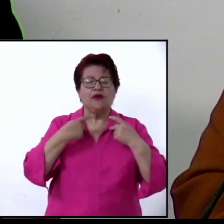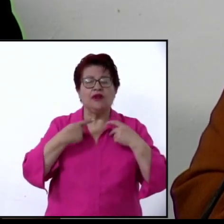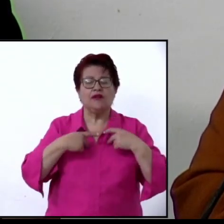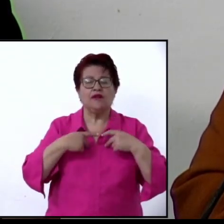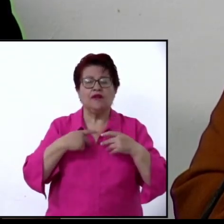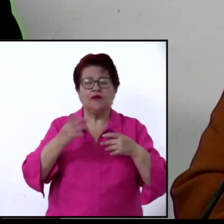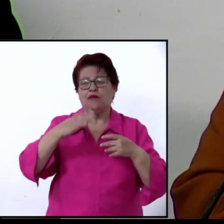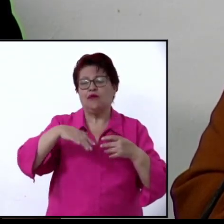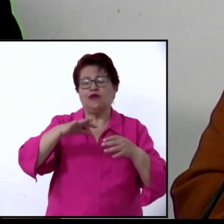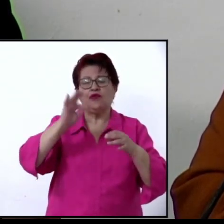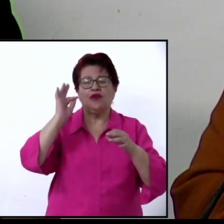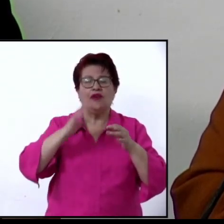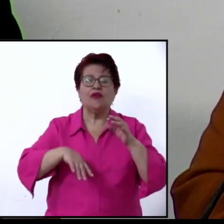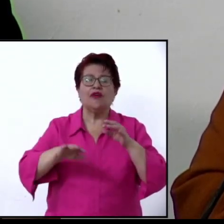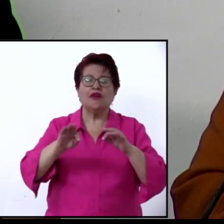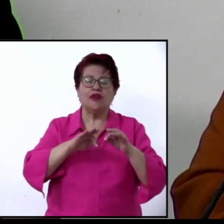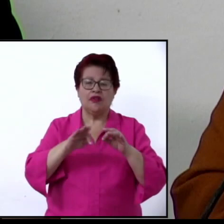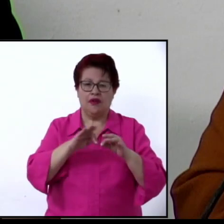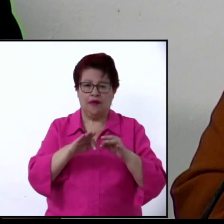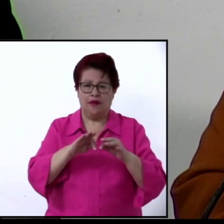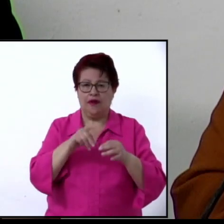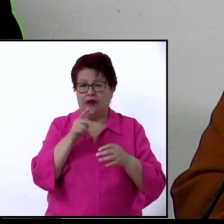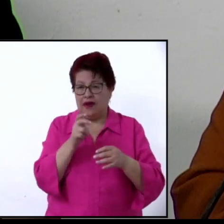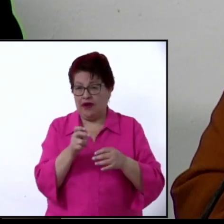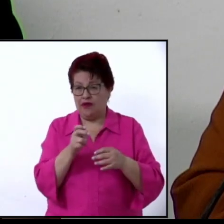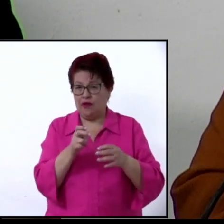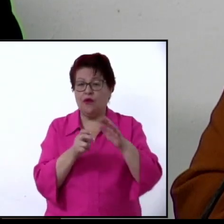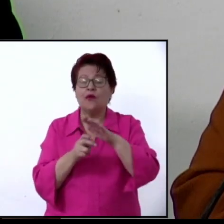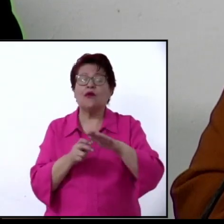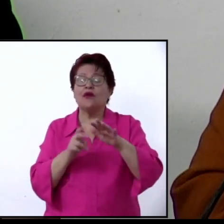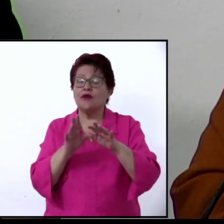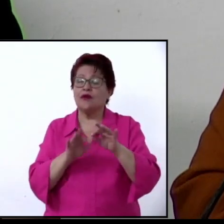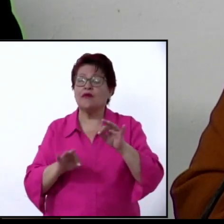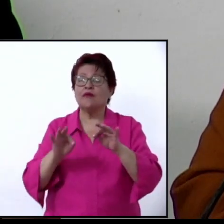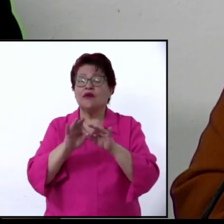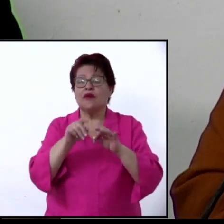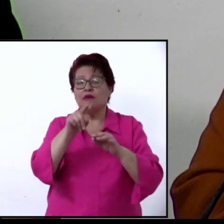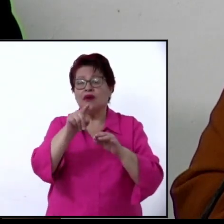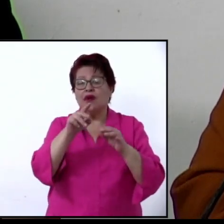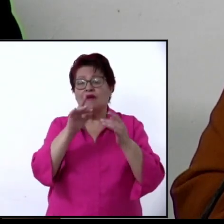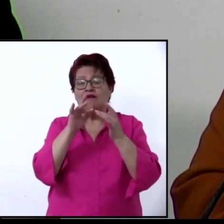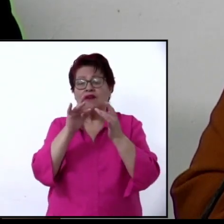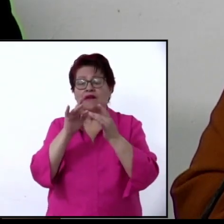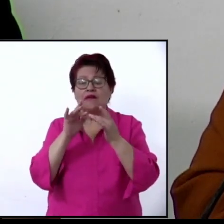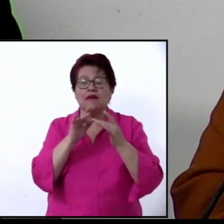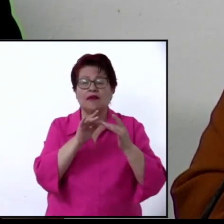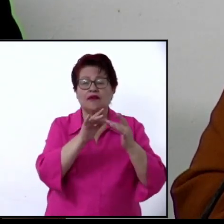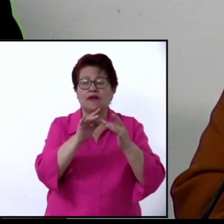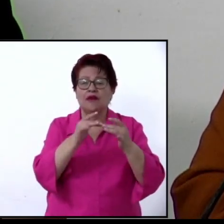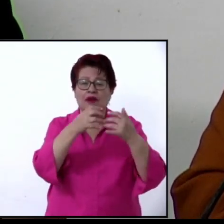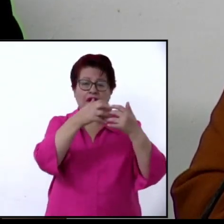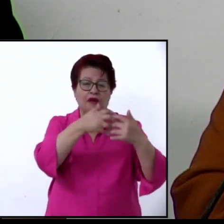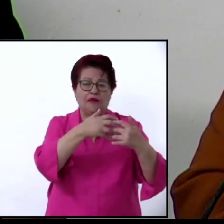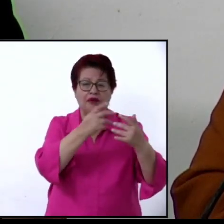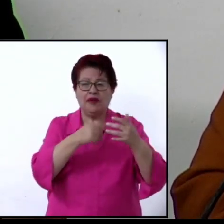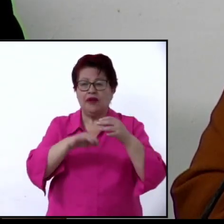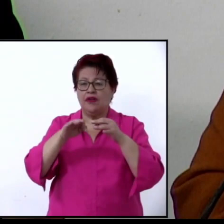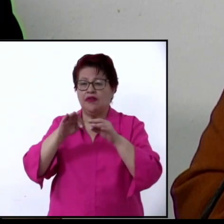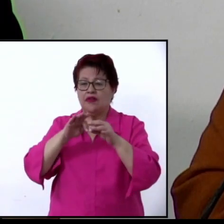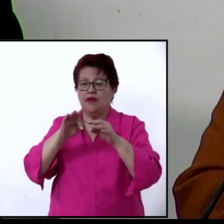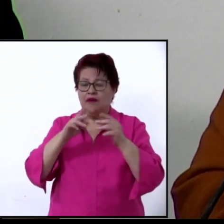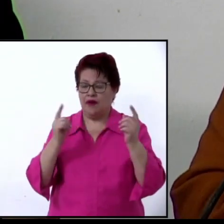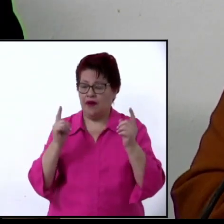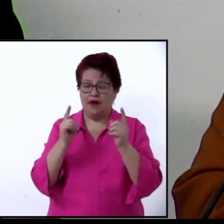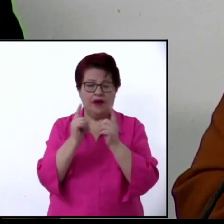personas buscadoras de empleo. Esto ha sido un espacio crucial para la vinculación entre empresas y